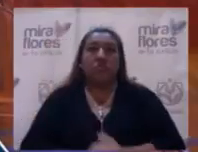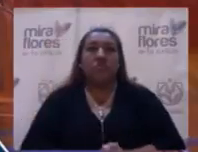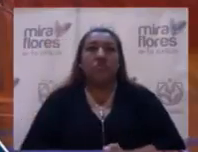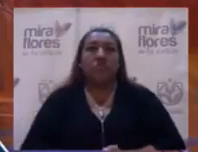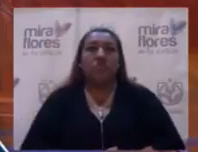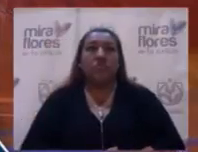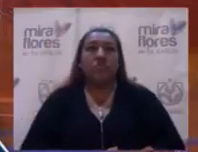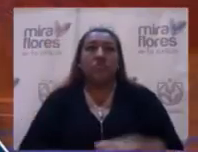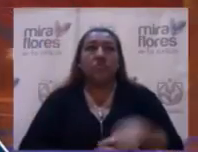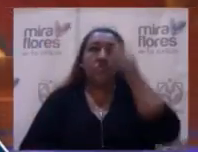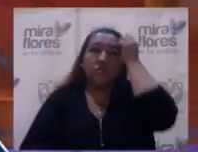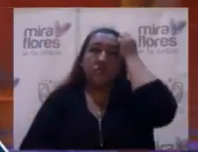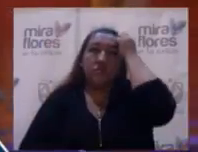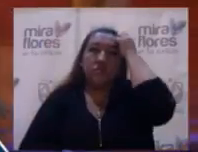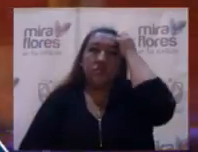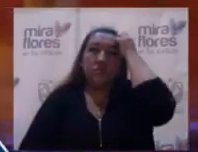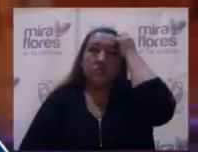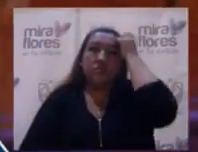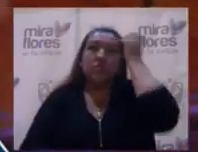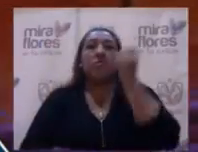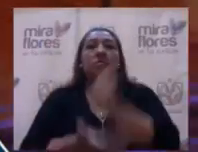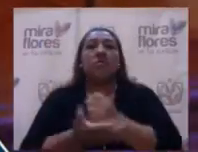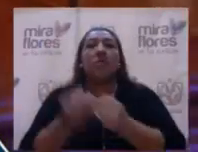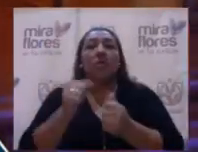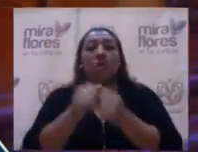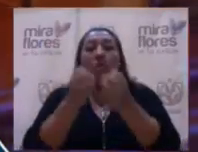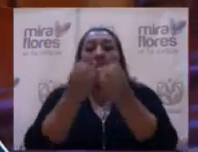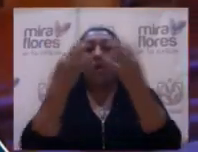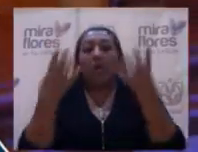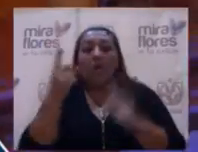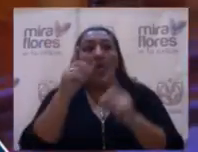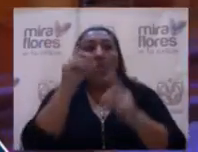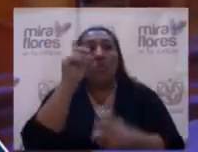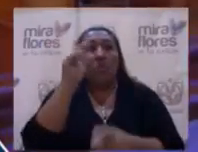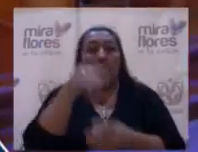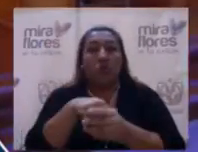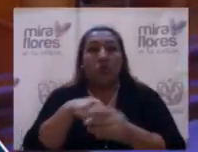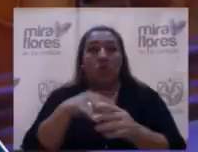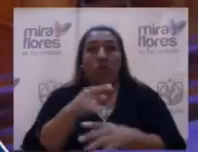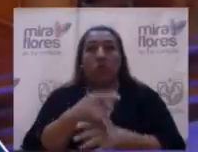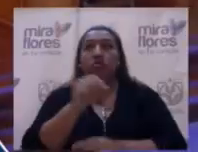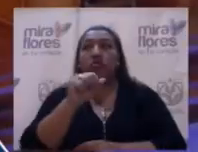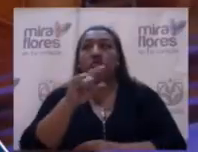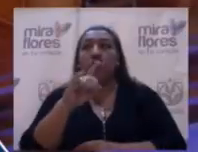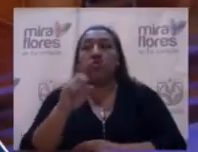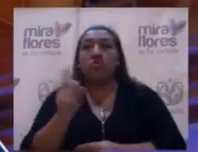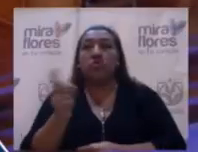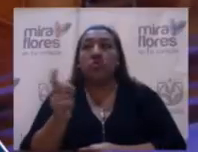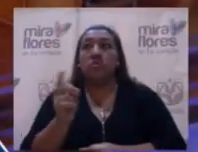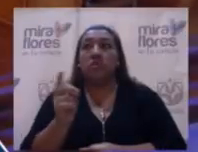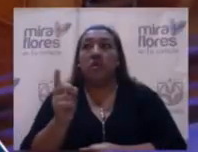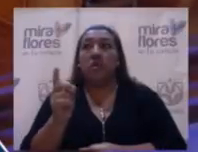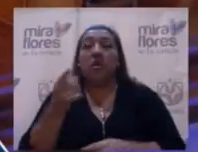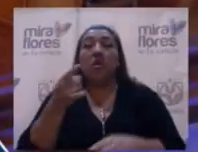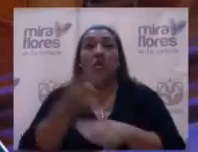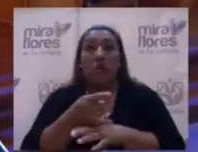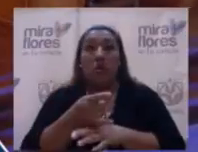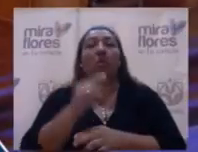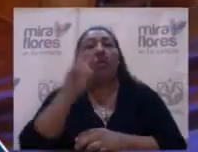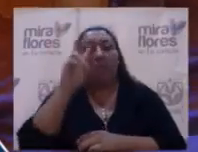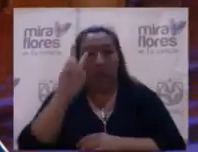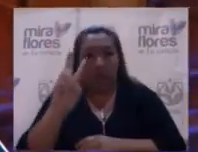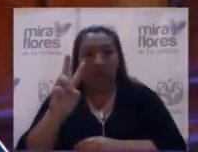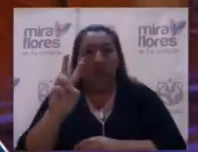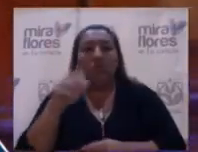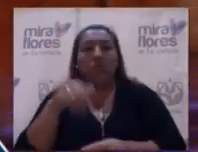conformidad. Se aprueba por mayoría con un voto en contra del señor Sousa y su voto también es en contra.